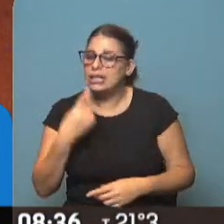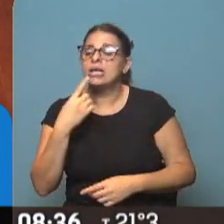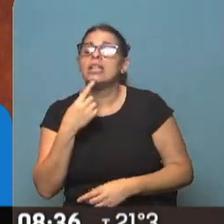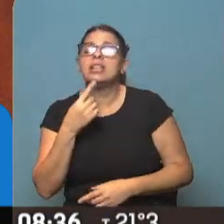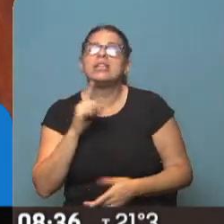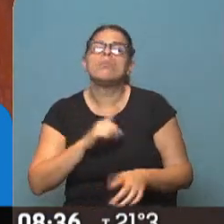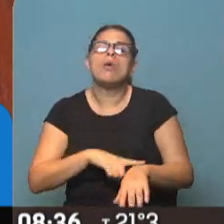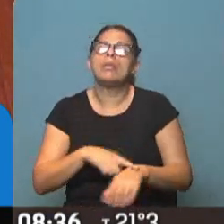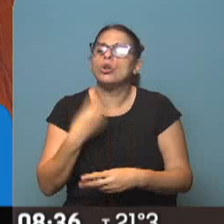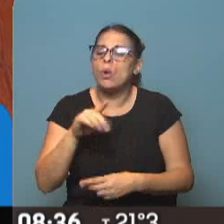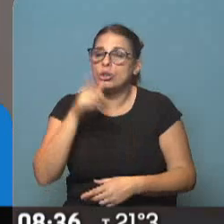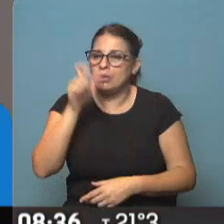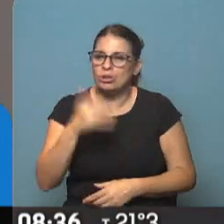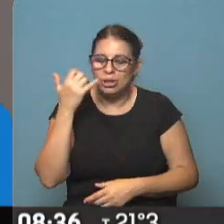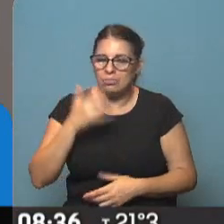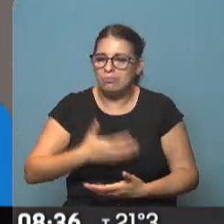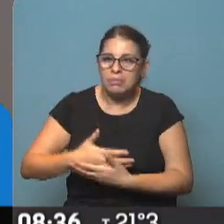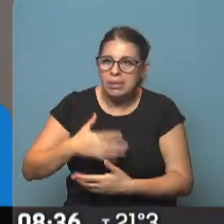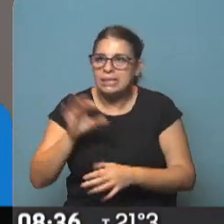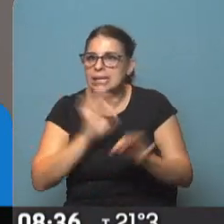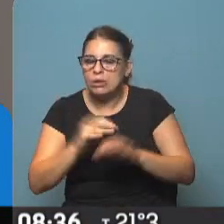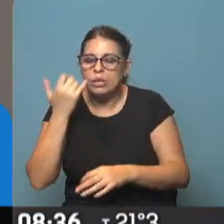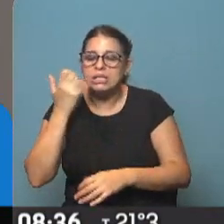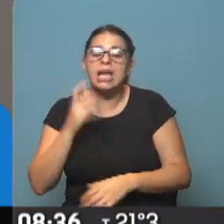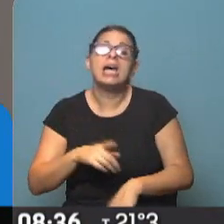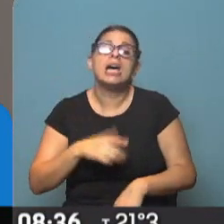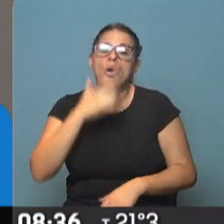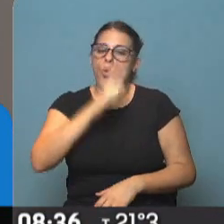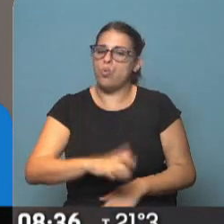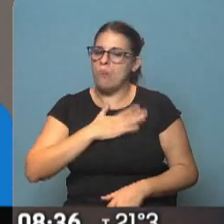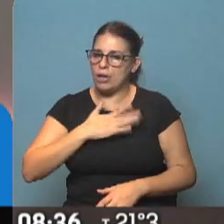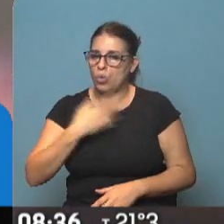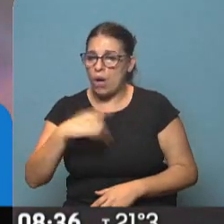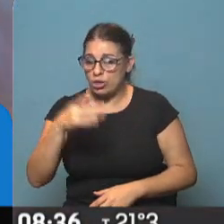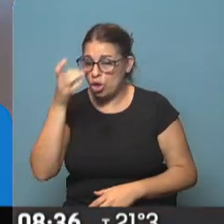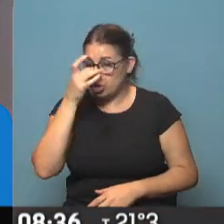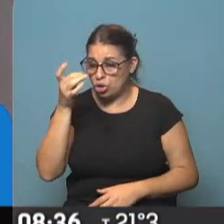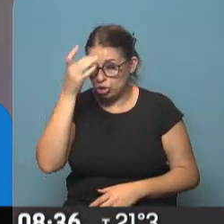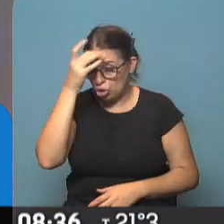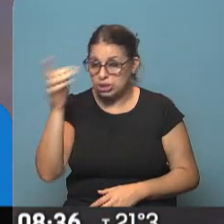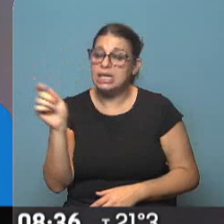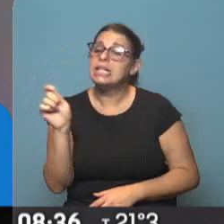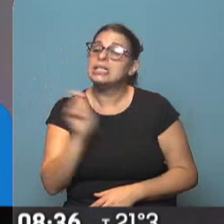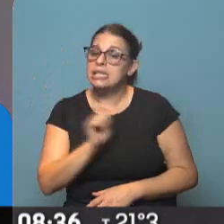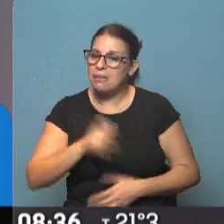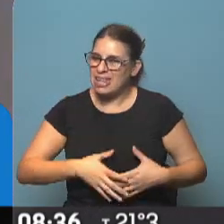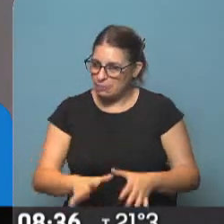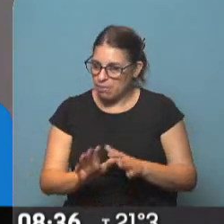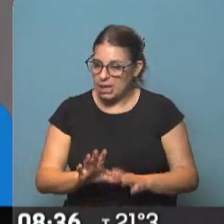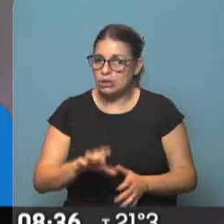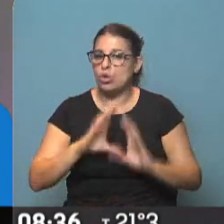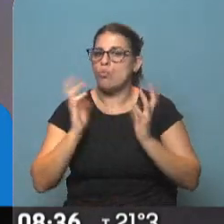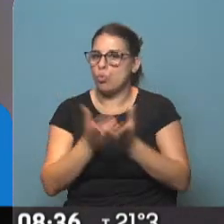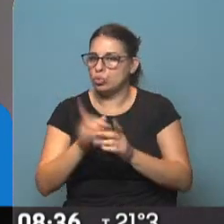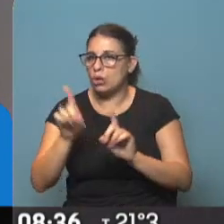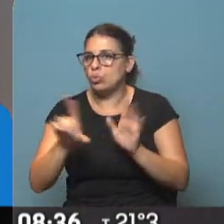un ser humano alrededor de las 12 semanas tengo entendido en algunas legislaciones y en el mundo también pues cómo